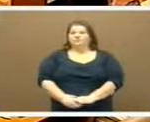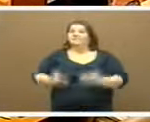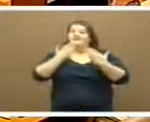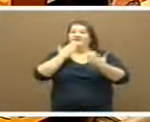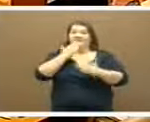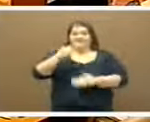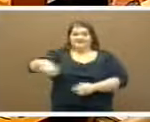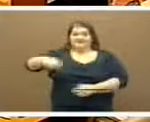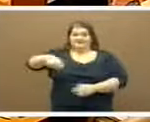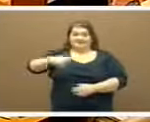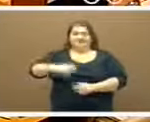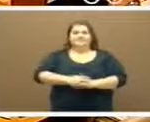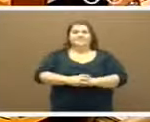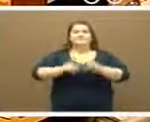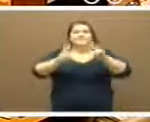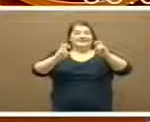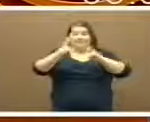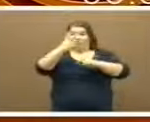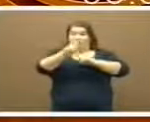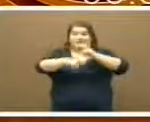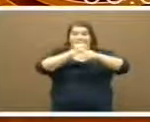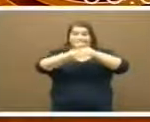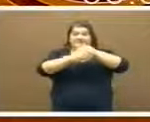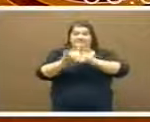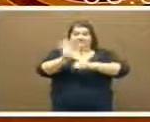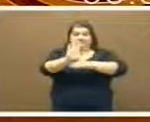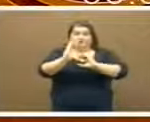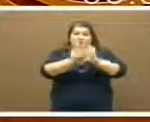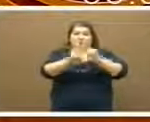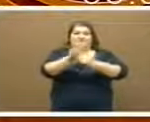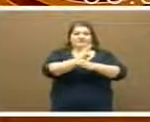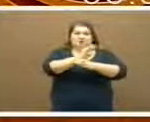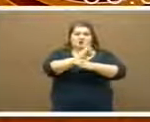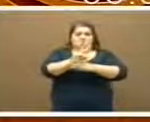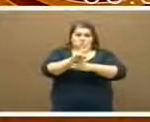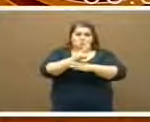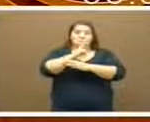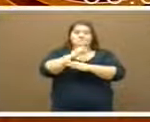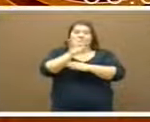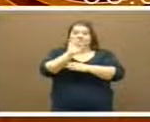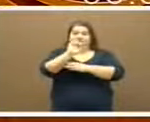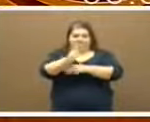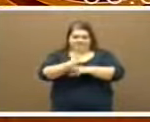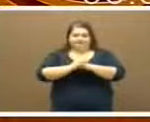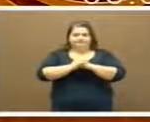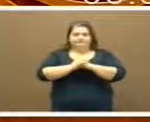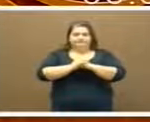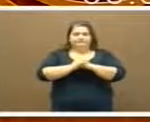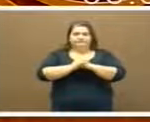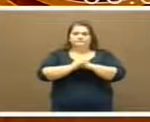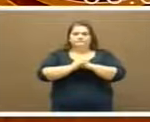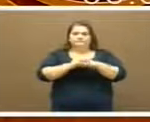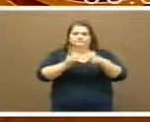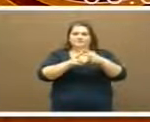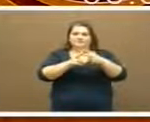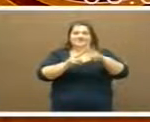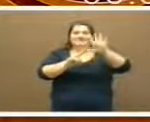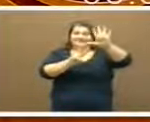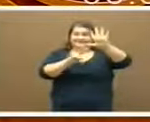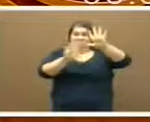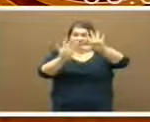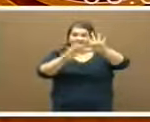Gracias, presidente. Respecto a las dos enmiendas presentadas por el Grupo Parlamentario Izquierda Unida SIE, la enmienda número